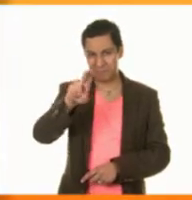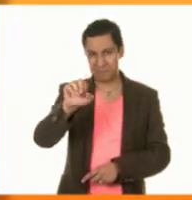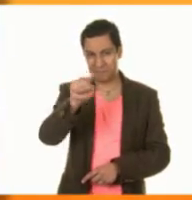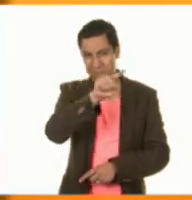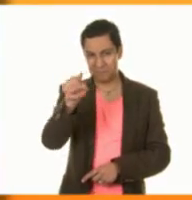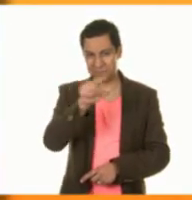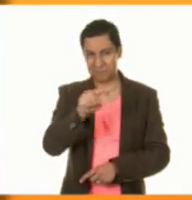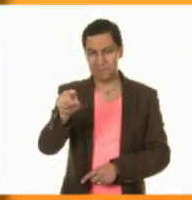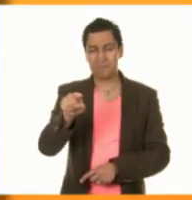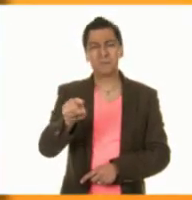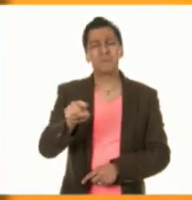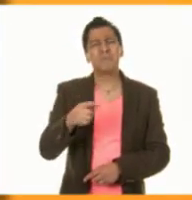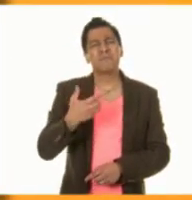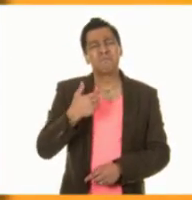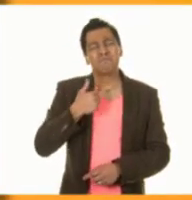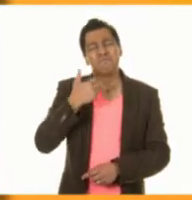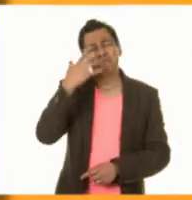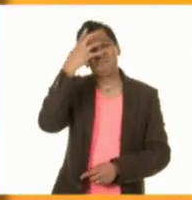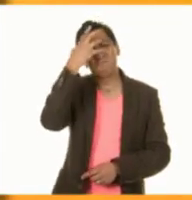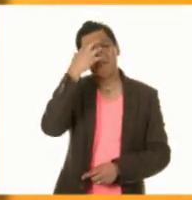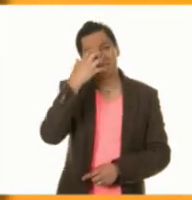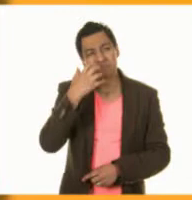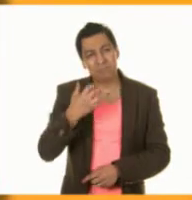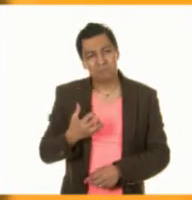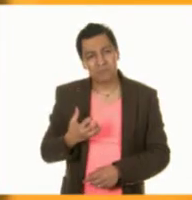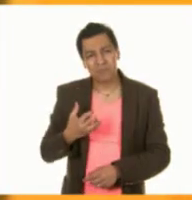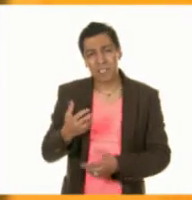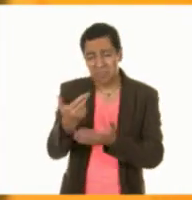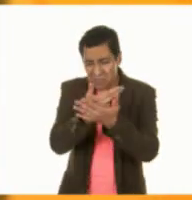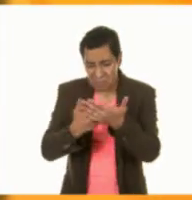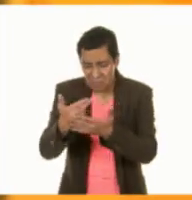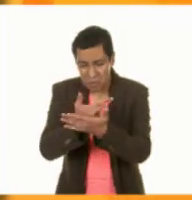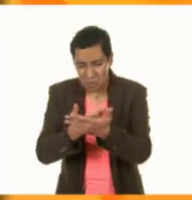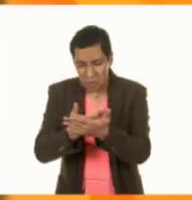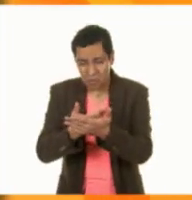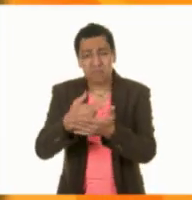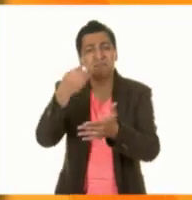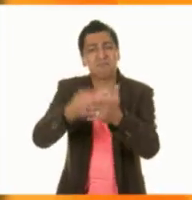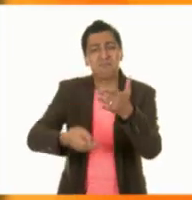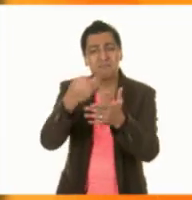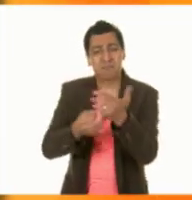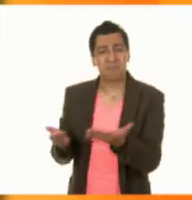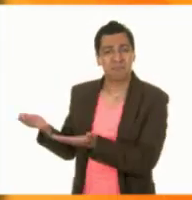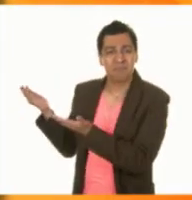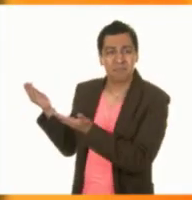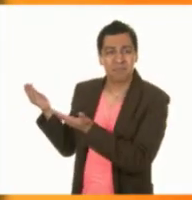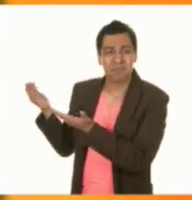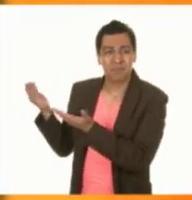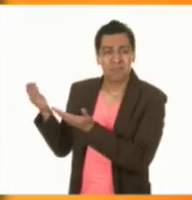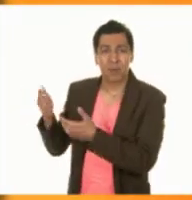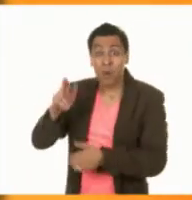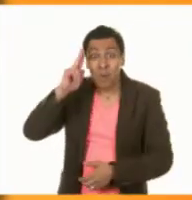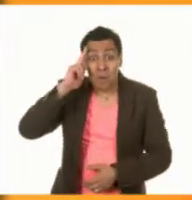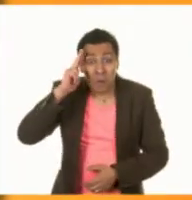¡Qué triste! Un dibujo sin terminar. ¿Hola? ¿Hay alguien